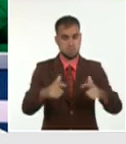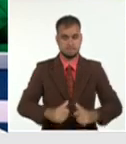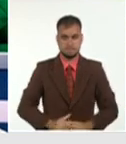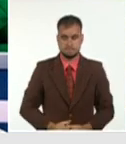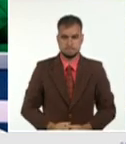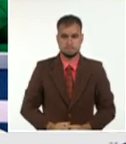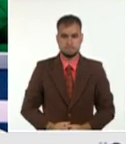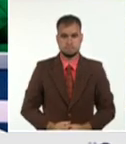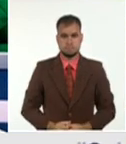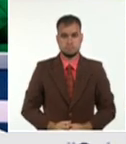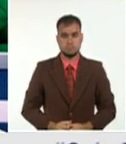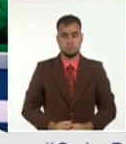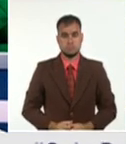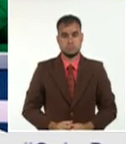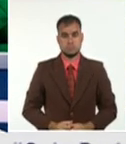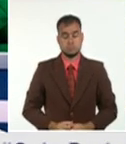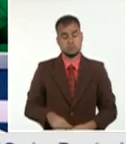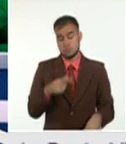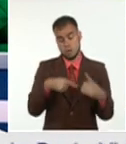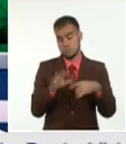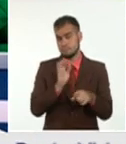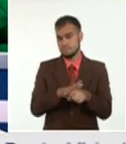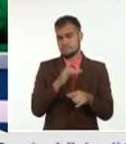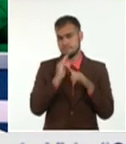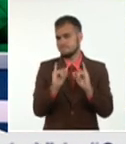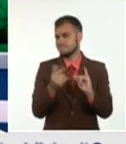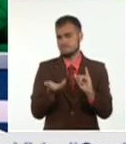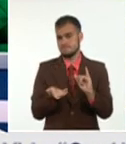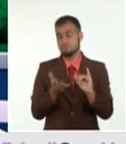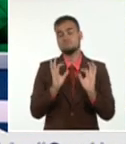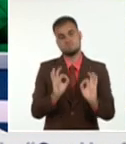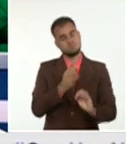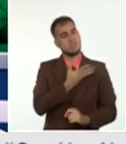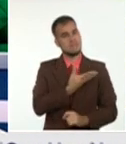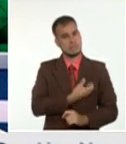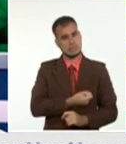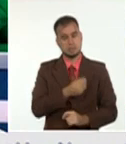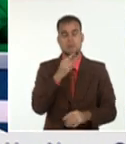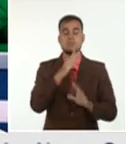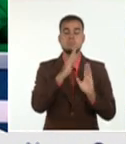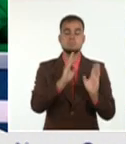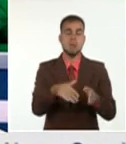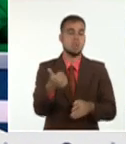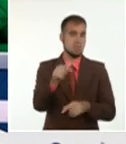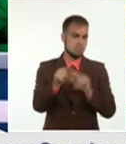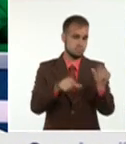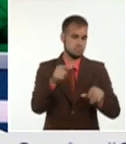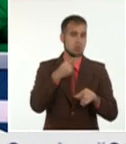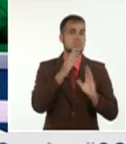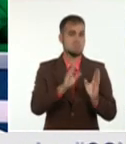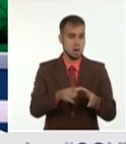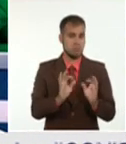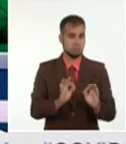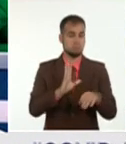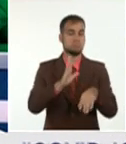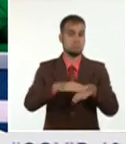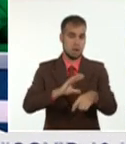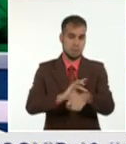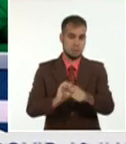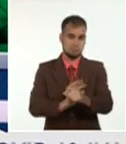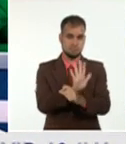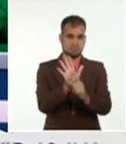lamentable de todo es tener que comenzar la conferencia informando el fallecimiento de 10 personas con COVID-19 en nuestro